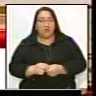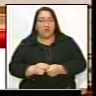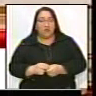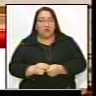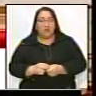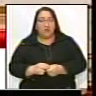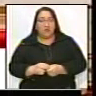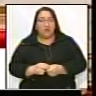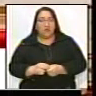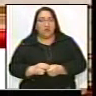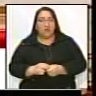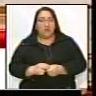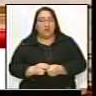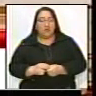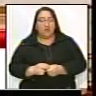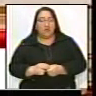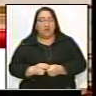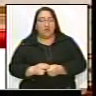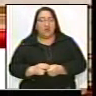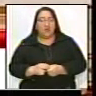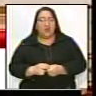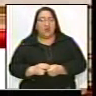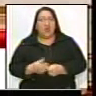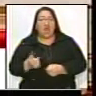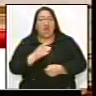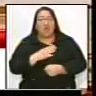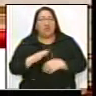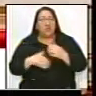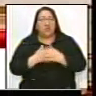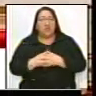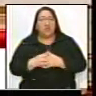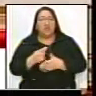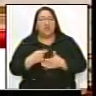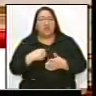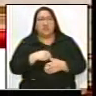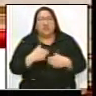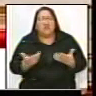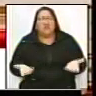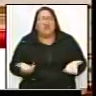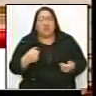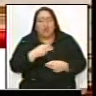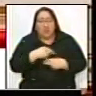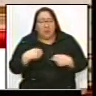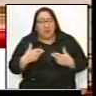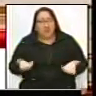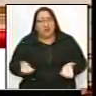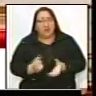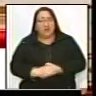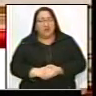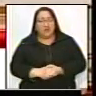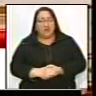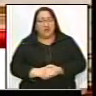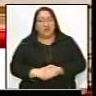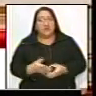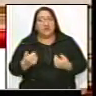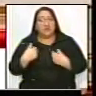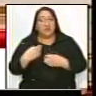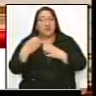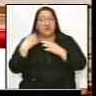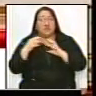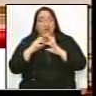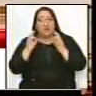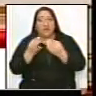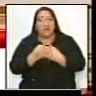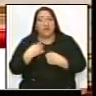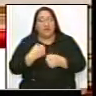Estado en su totalidad? ¿Y nosotros qué somos, doctora? Somos seres humanos, tenemos carga familiar,